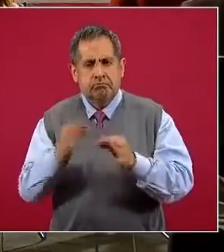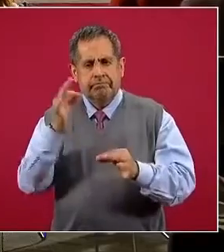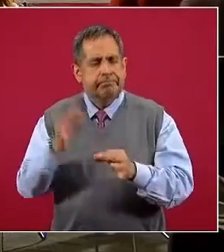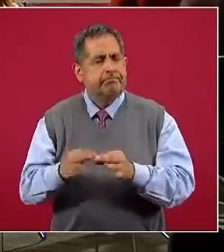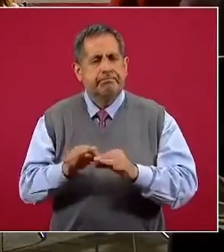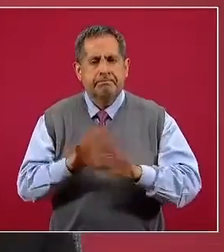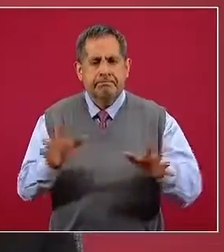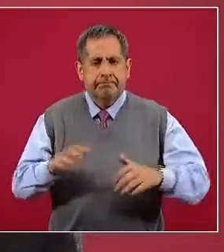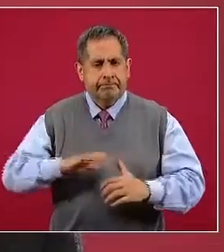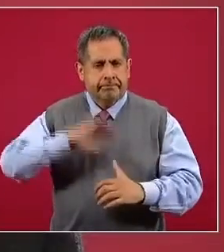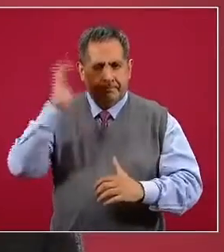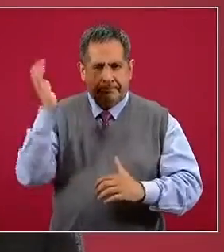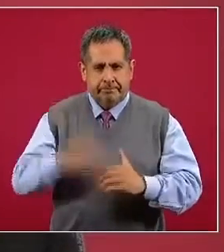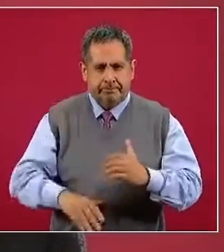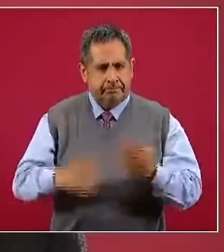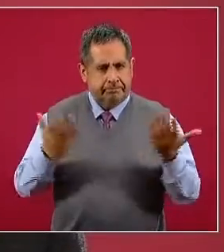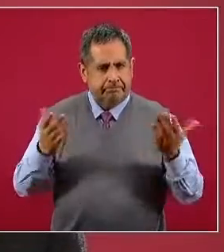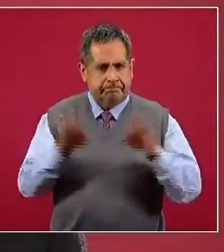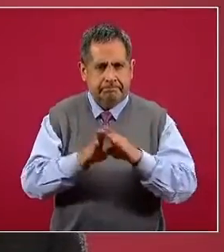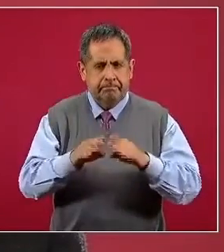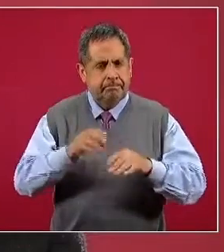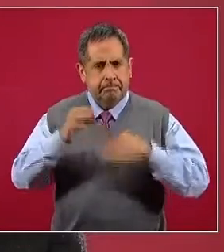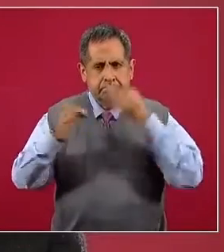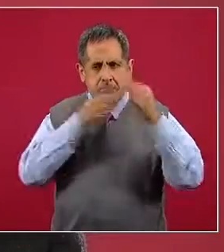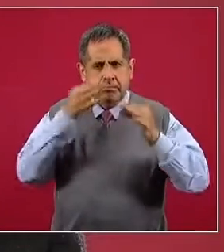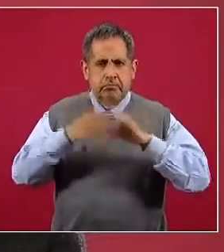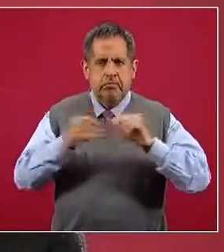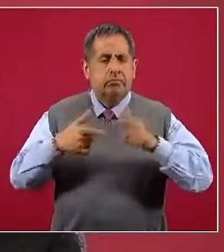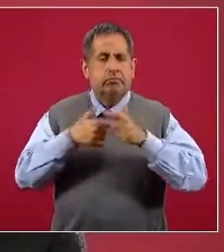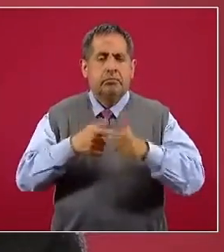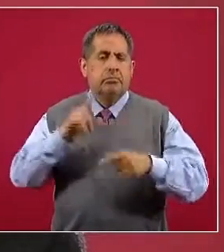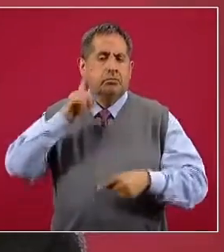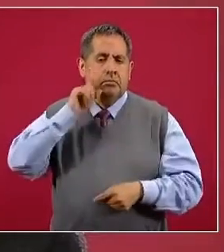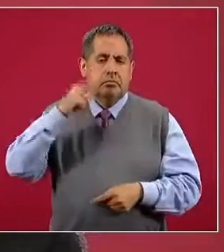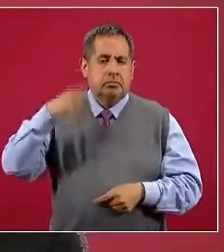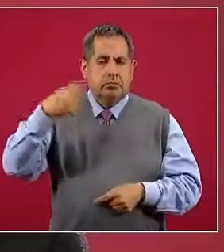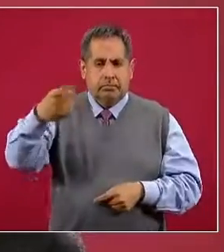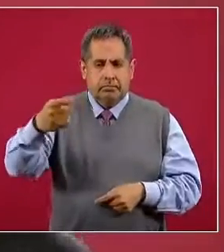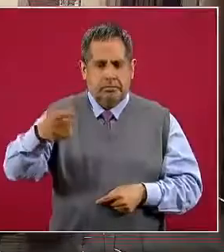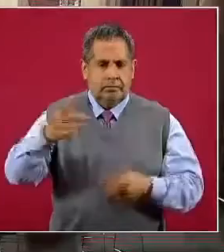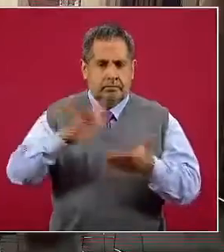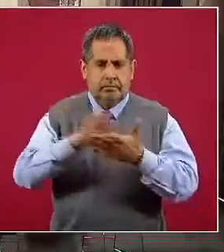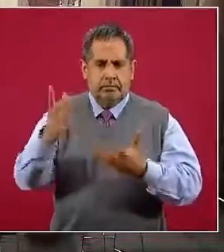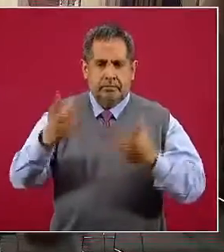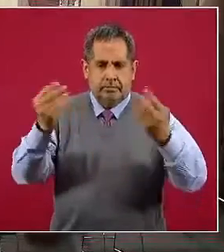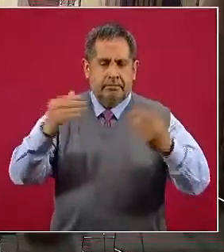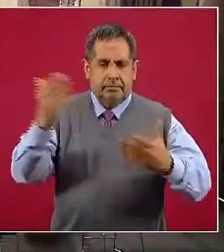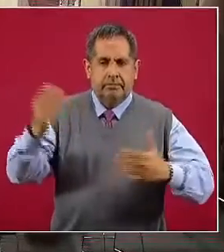punto. Aquí terminamos la conferencia de prensa y continuamos mañana. Muchas gracias.